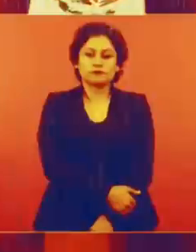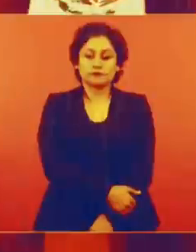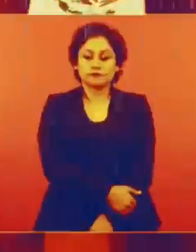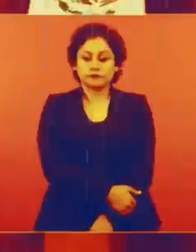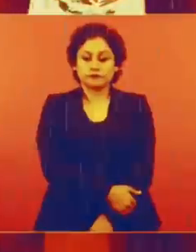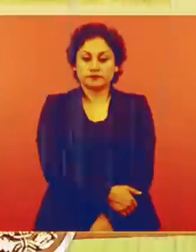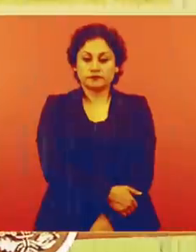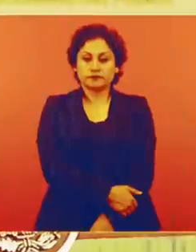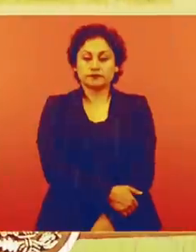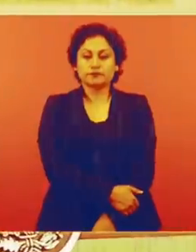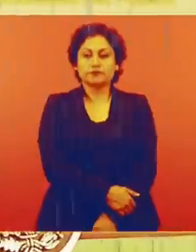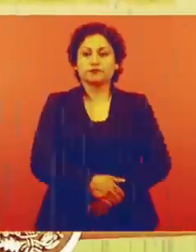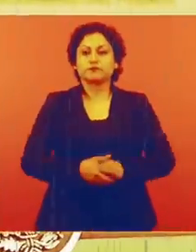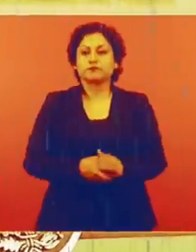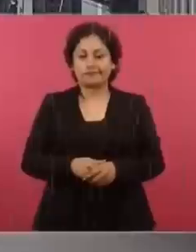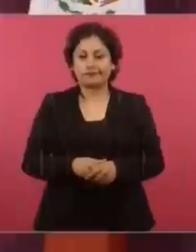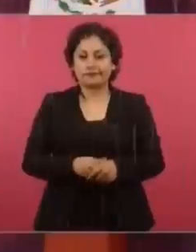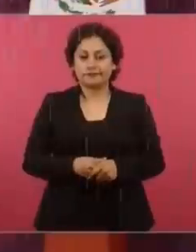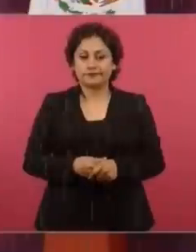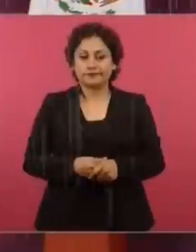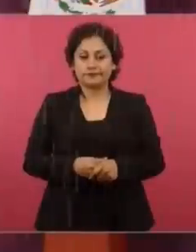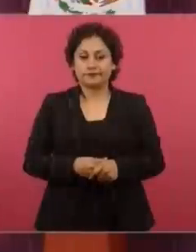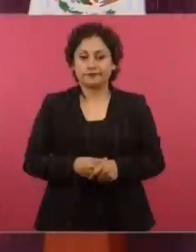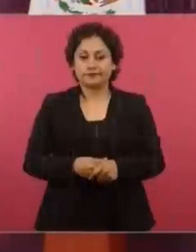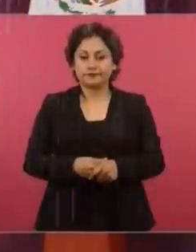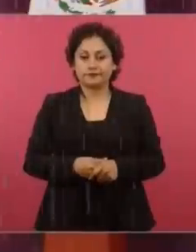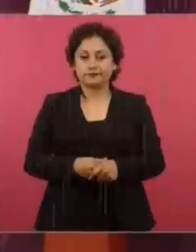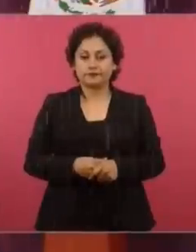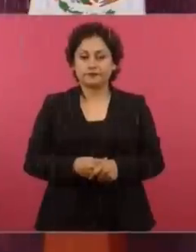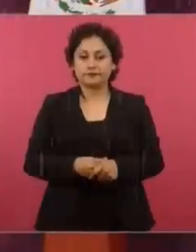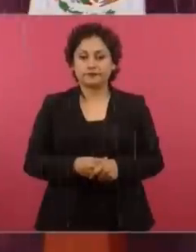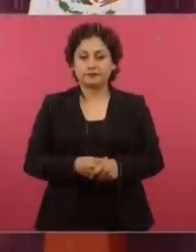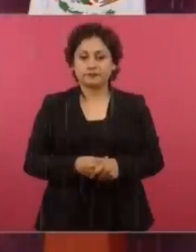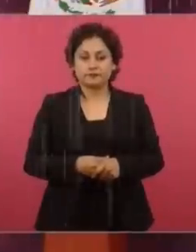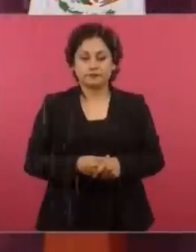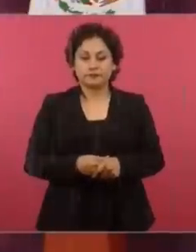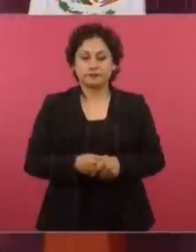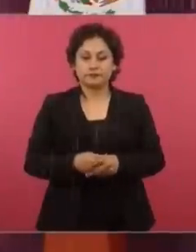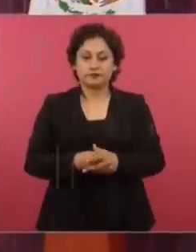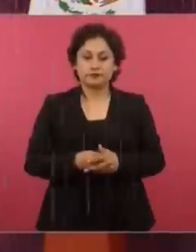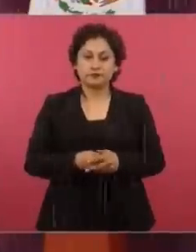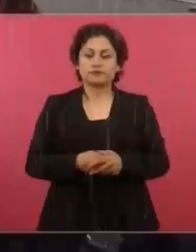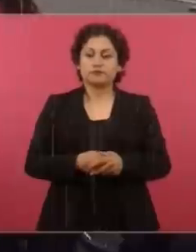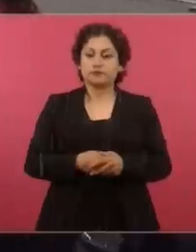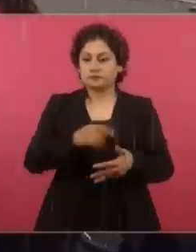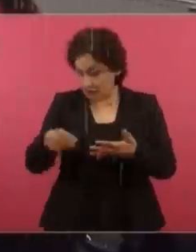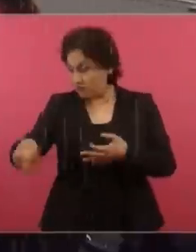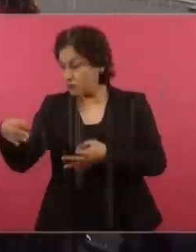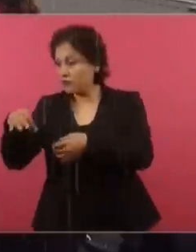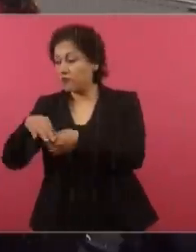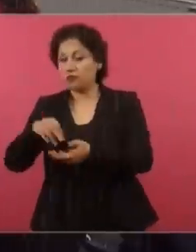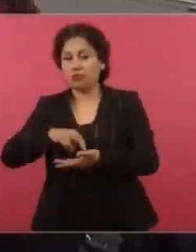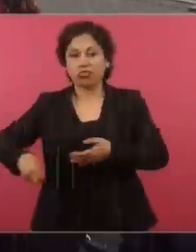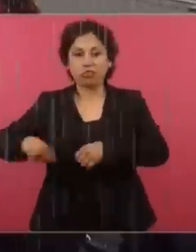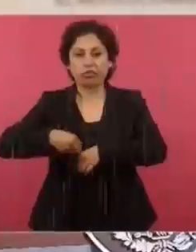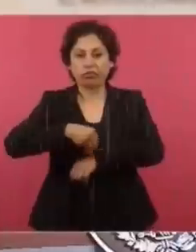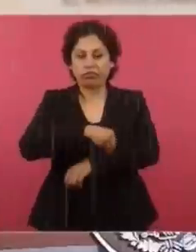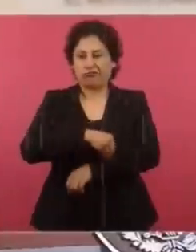que la van a utilizar para seguir saqueando a la que únicamente van a utilizar para seguir sacando todo completamente